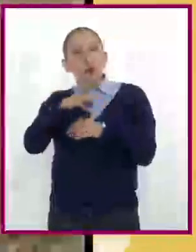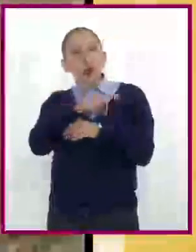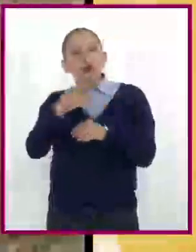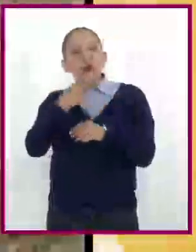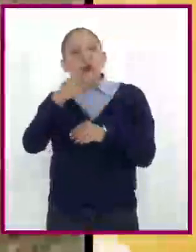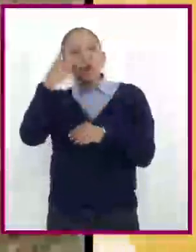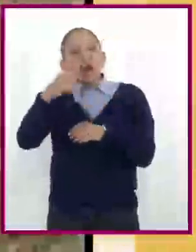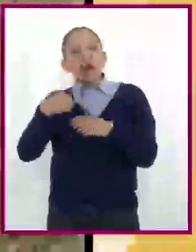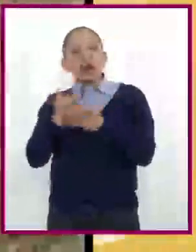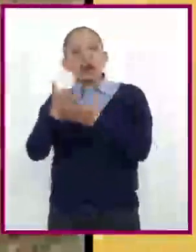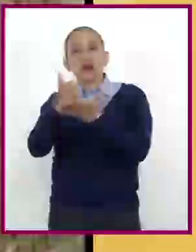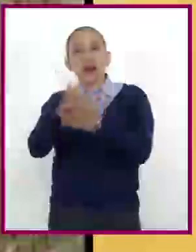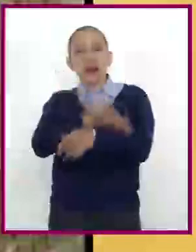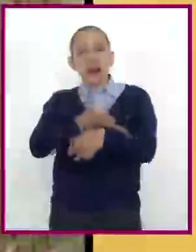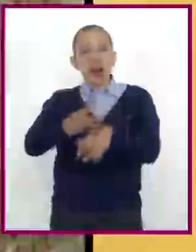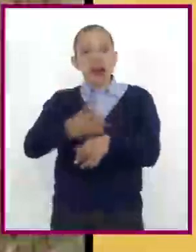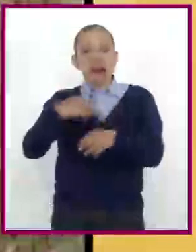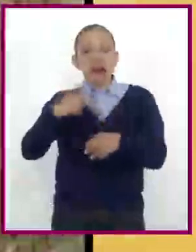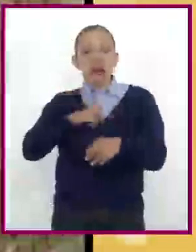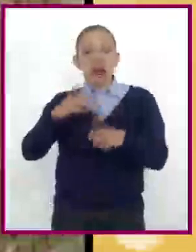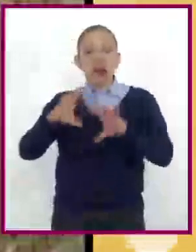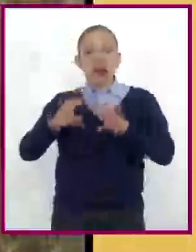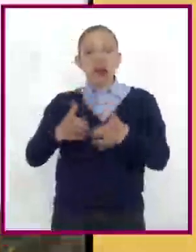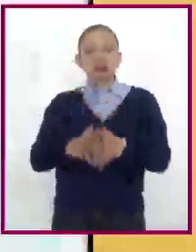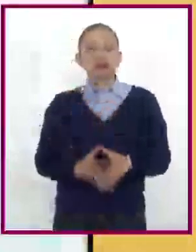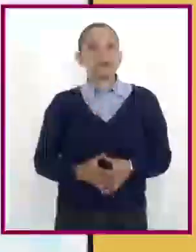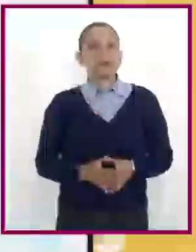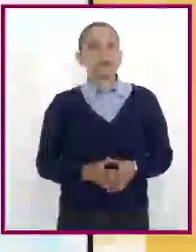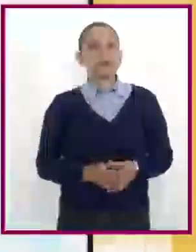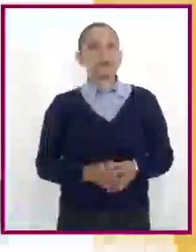puede servir para que ayude a mi familia y a mi comunidad.